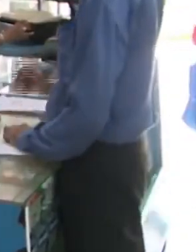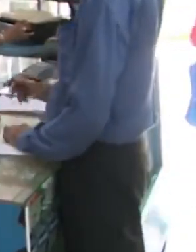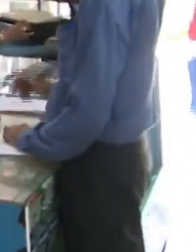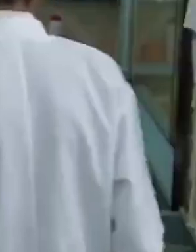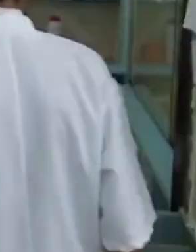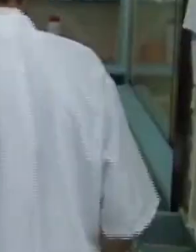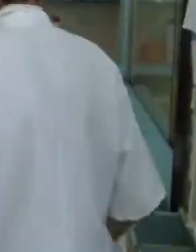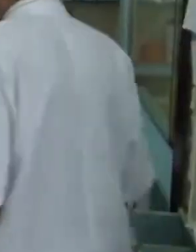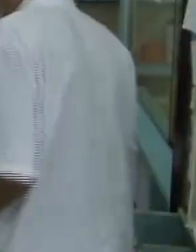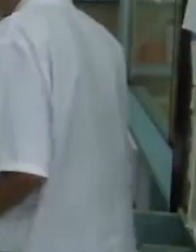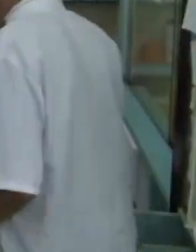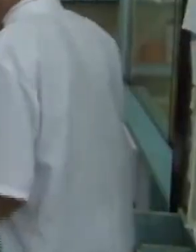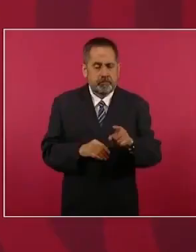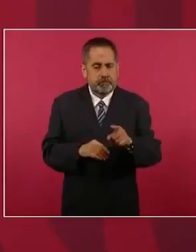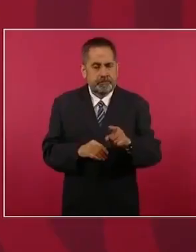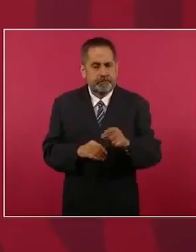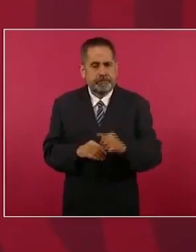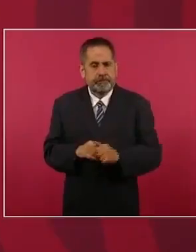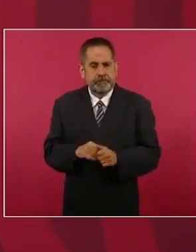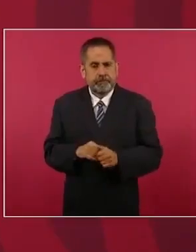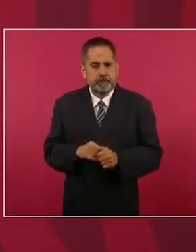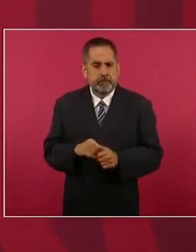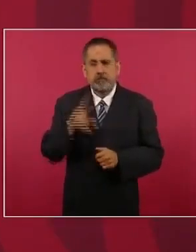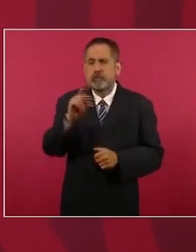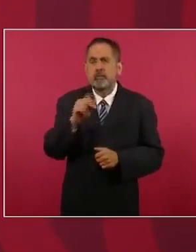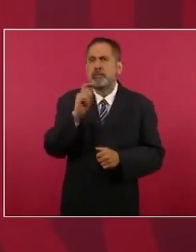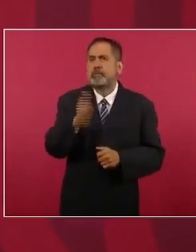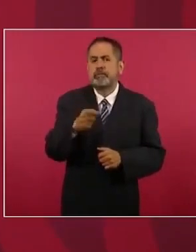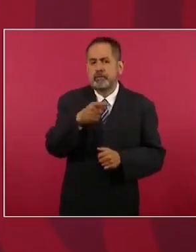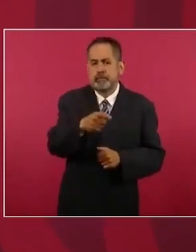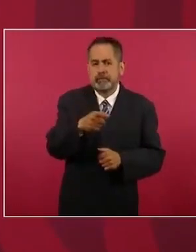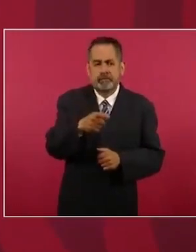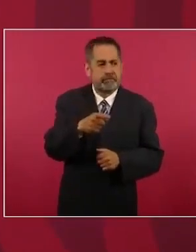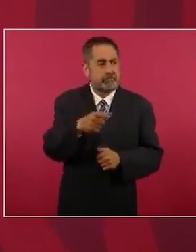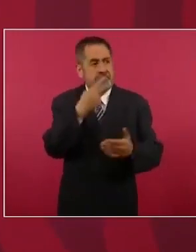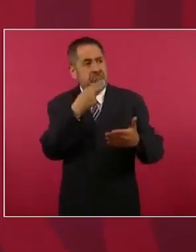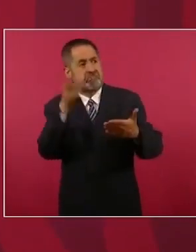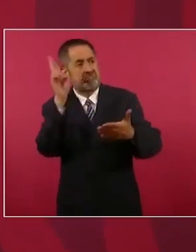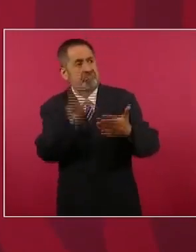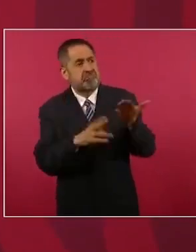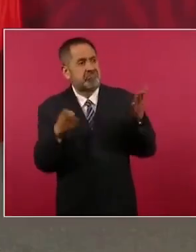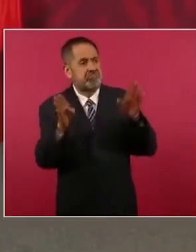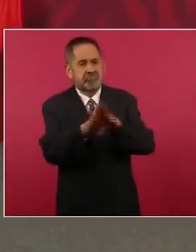sean mejorados. No se trata de clausurar